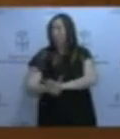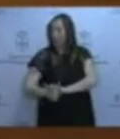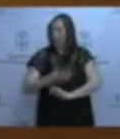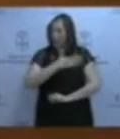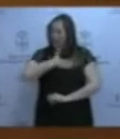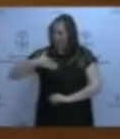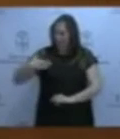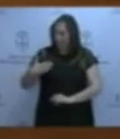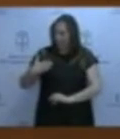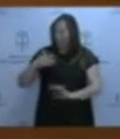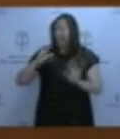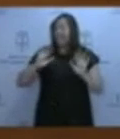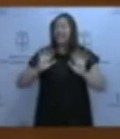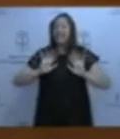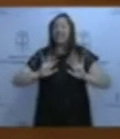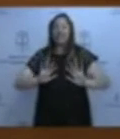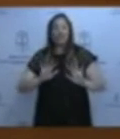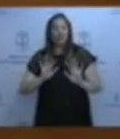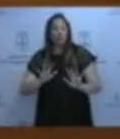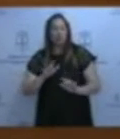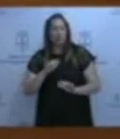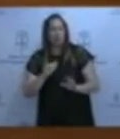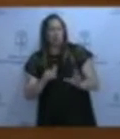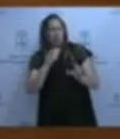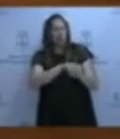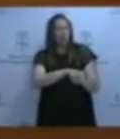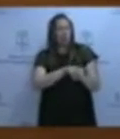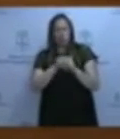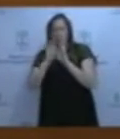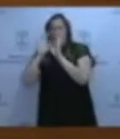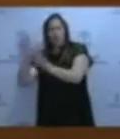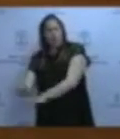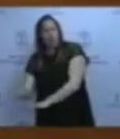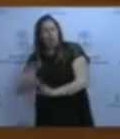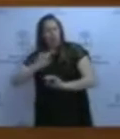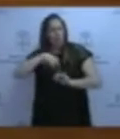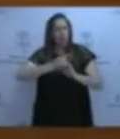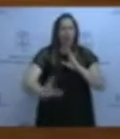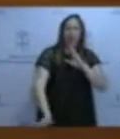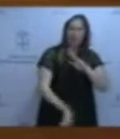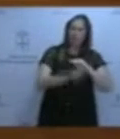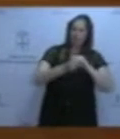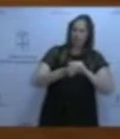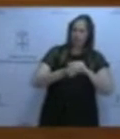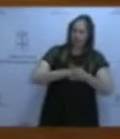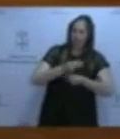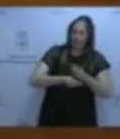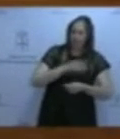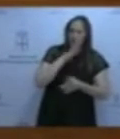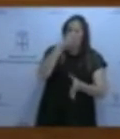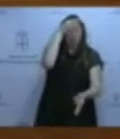cierto, preguntaría por qué no voten a favor de esta y después la enmienden, porque al fin y al cabo la única diferencia son